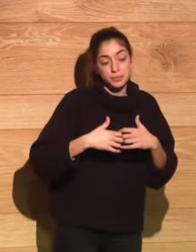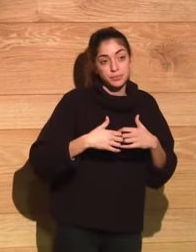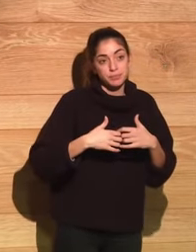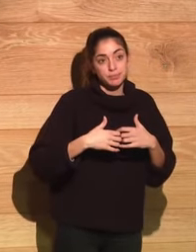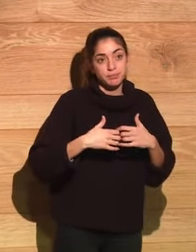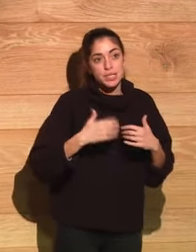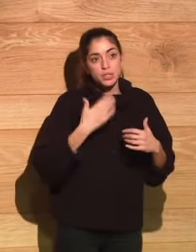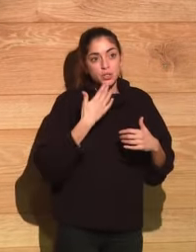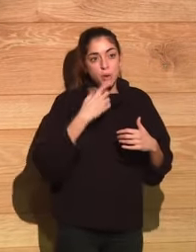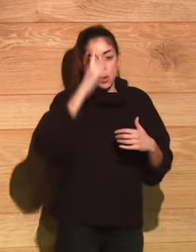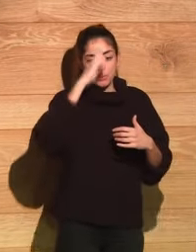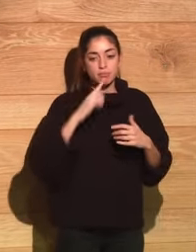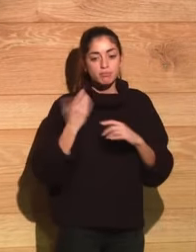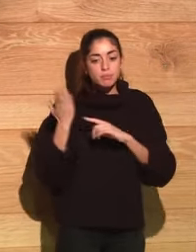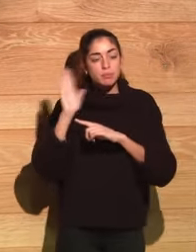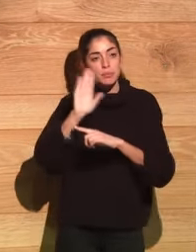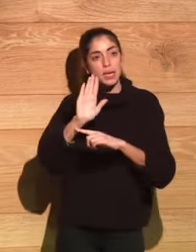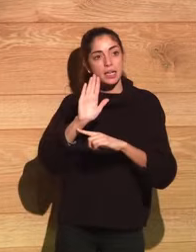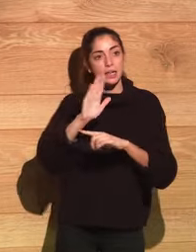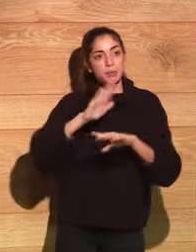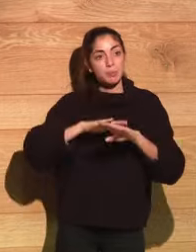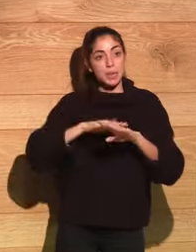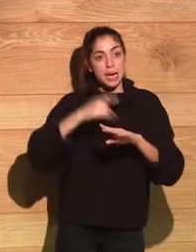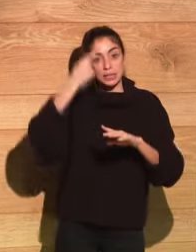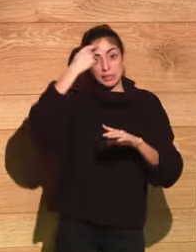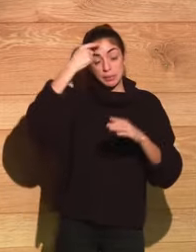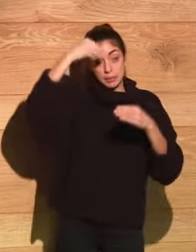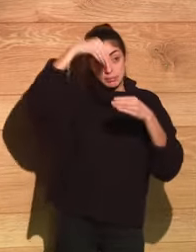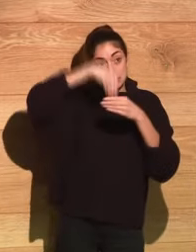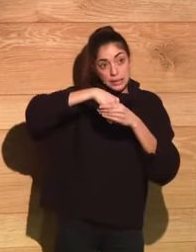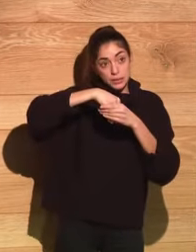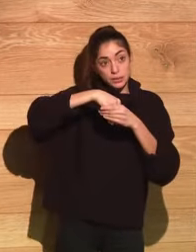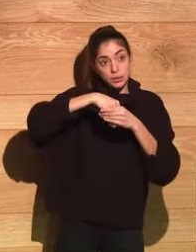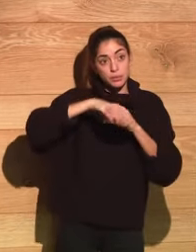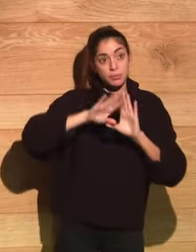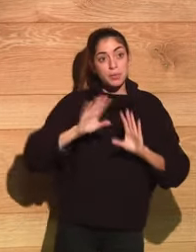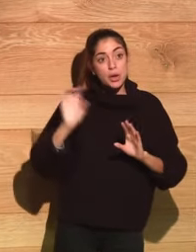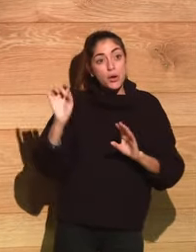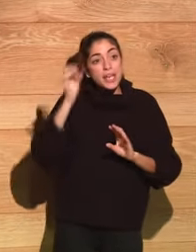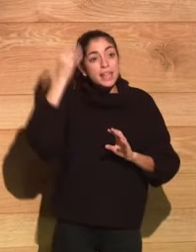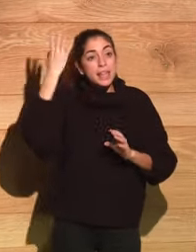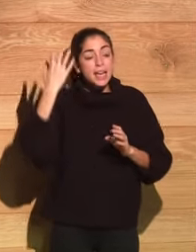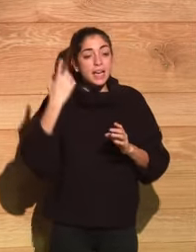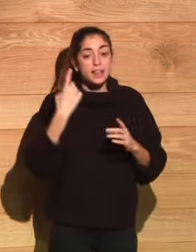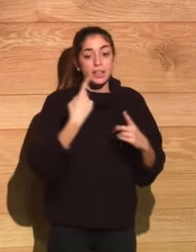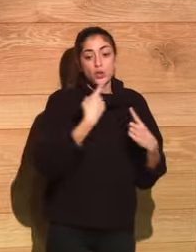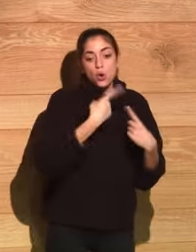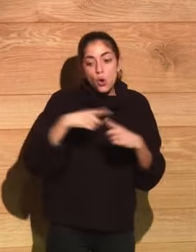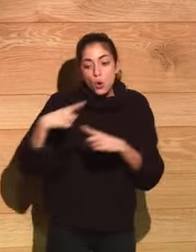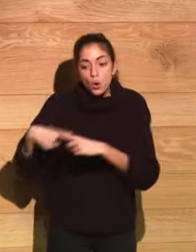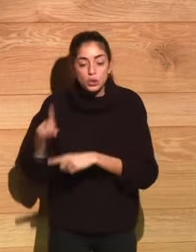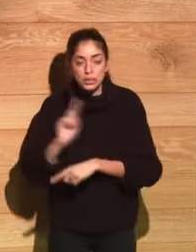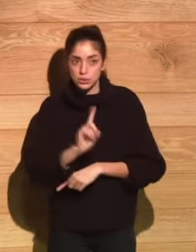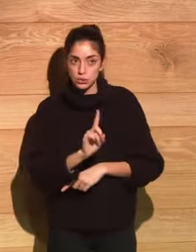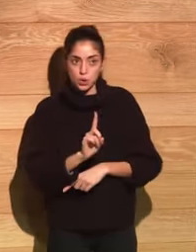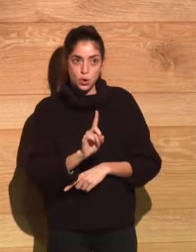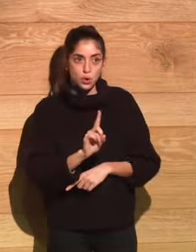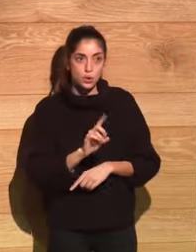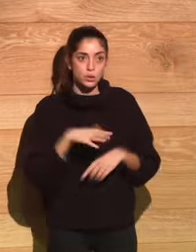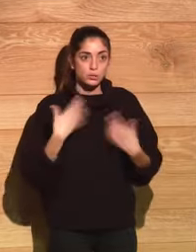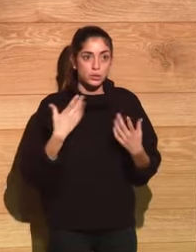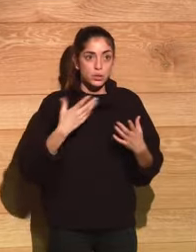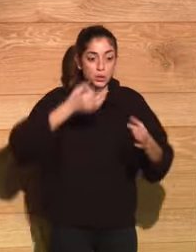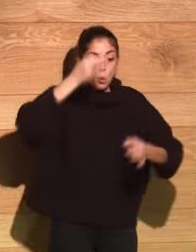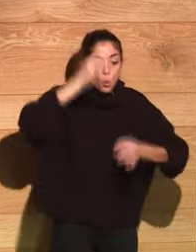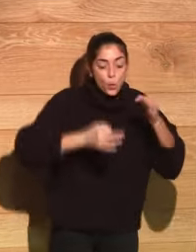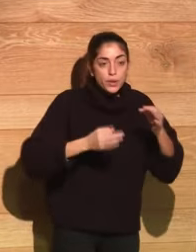imagen de las cosas en nuestra cabeza, no una idea acerca de las cosas, ni no una sentencia, ni un